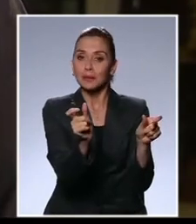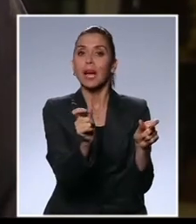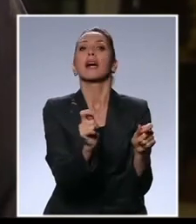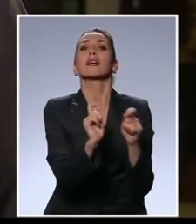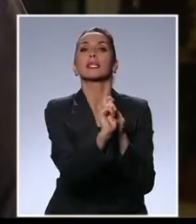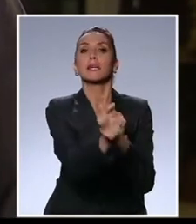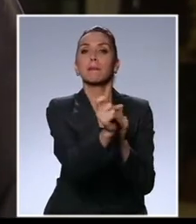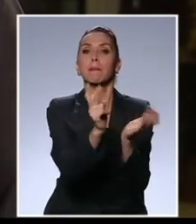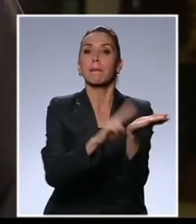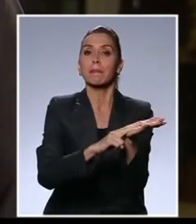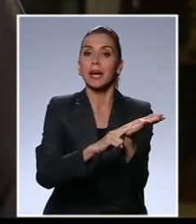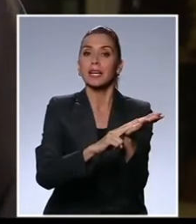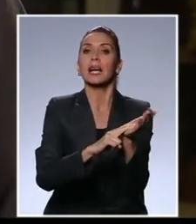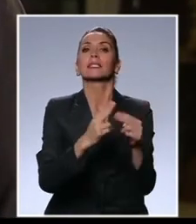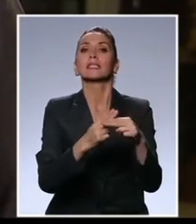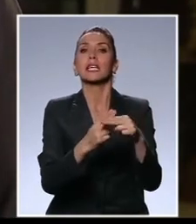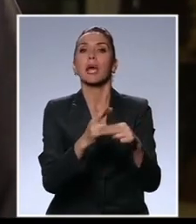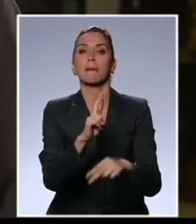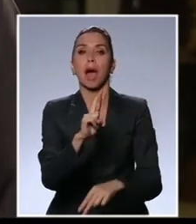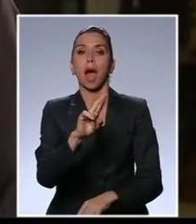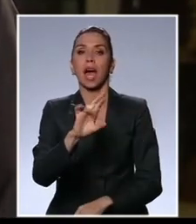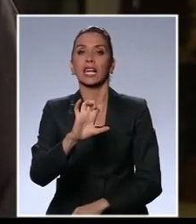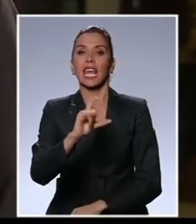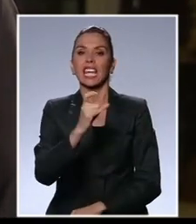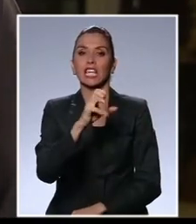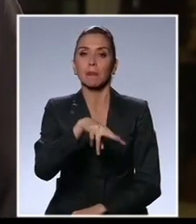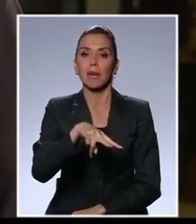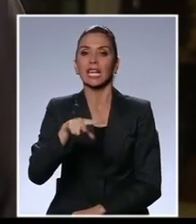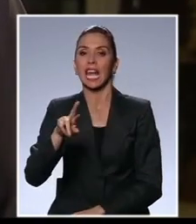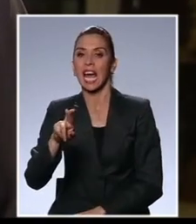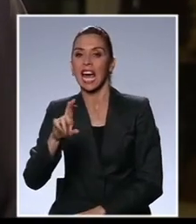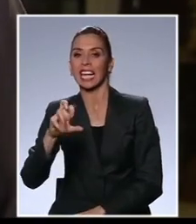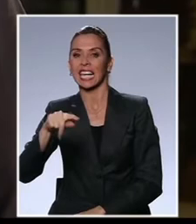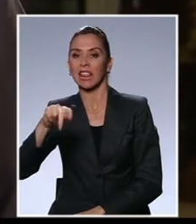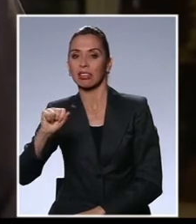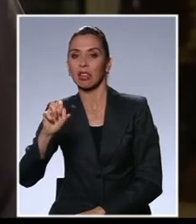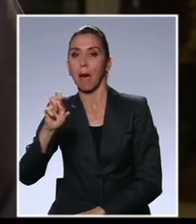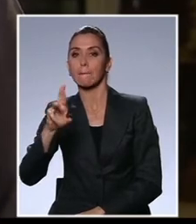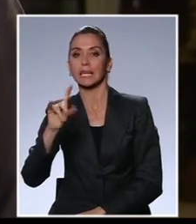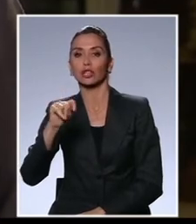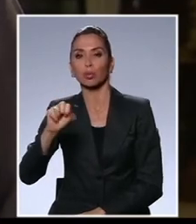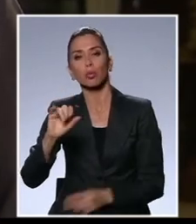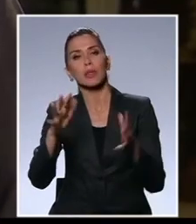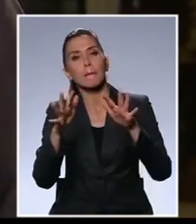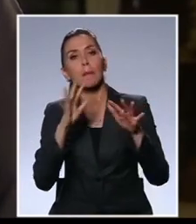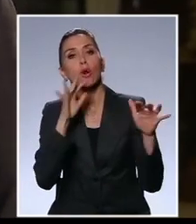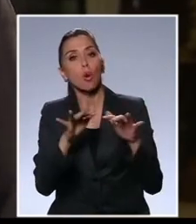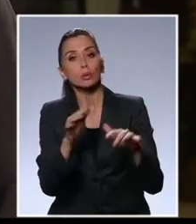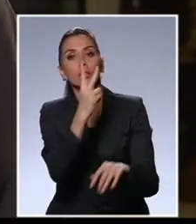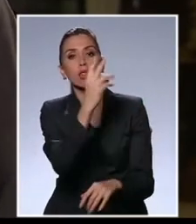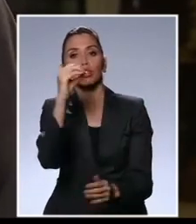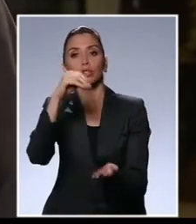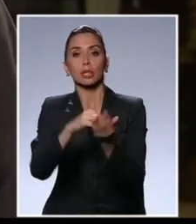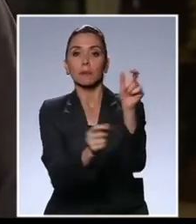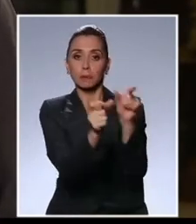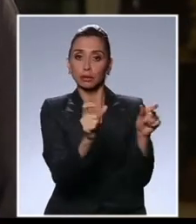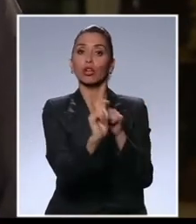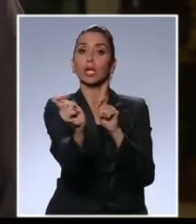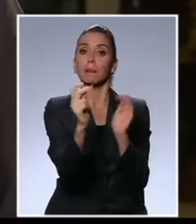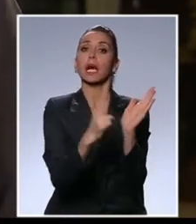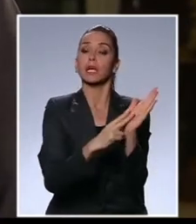tributan bajo el régimen de renta presunta este régimen lo utilizan cerca de 200.000 contribuyentes